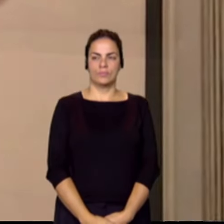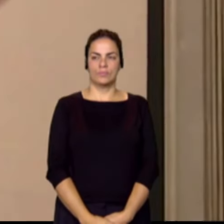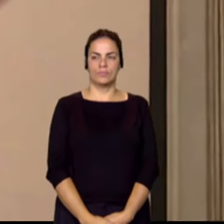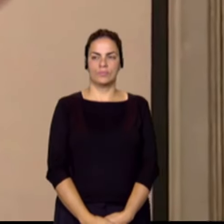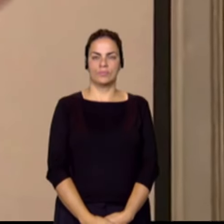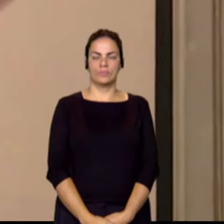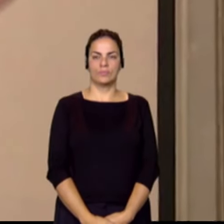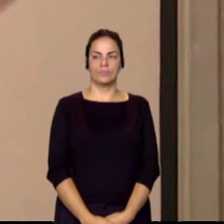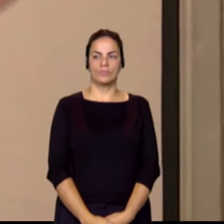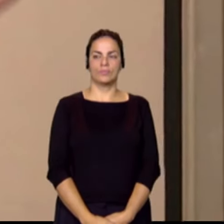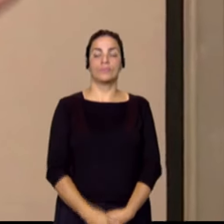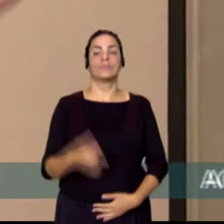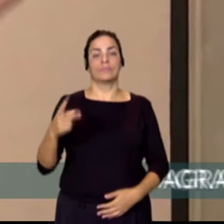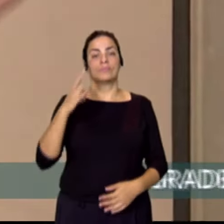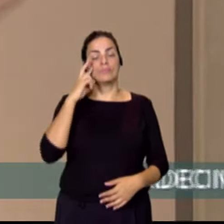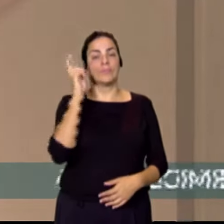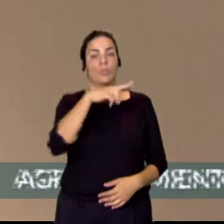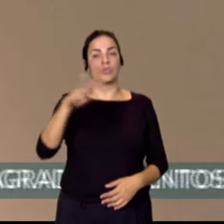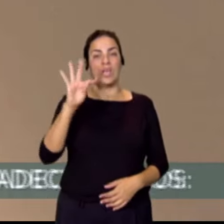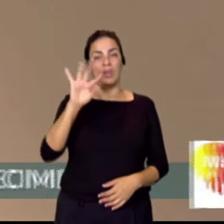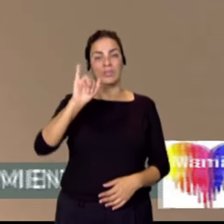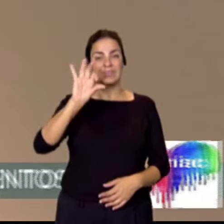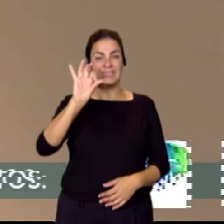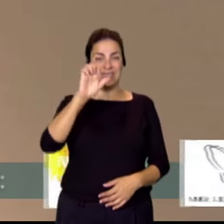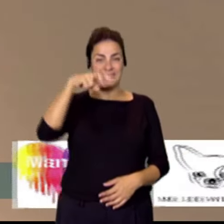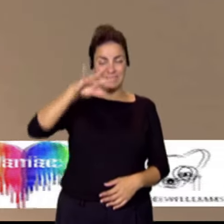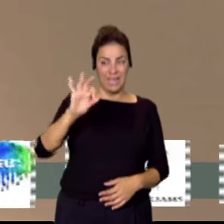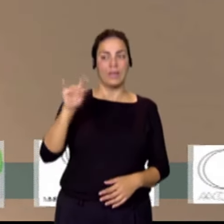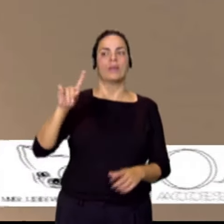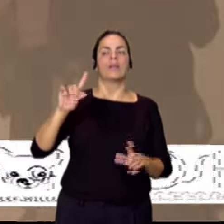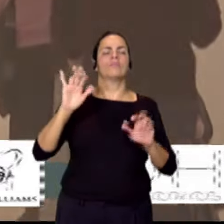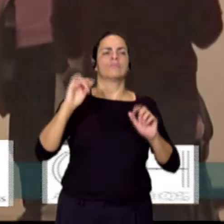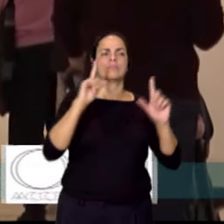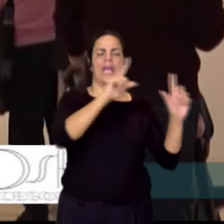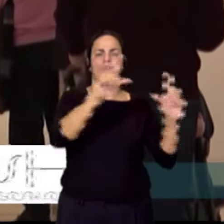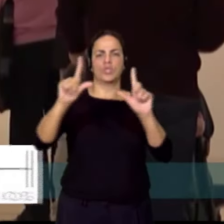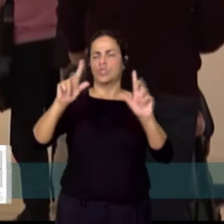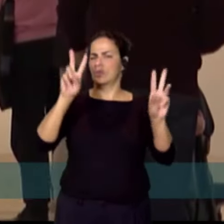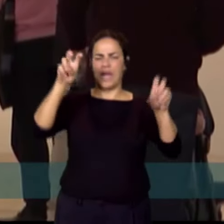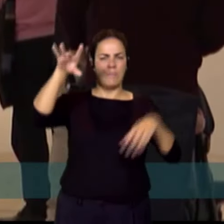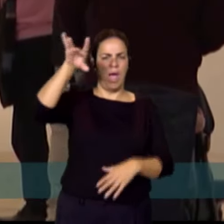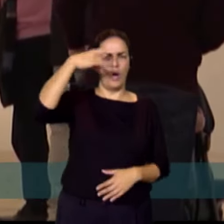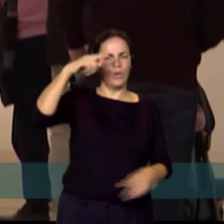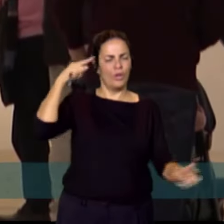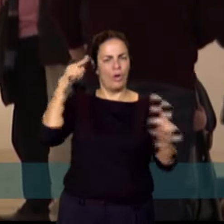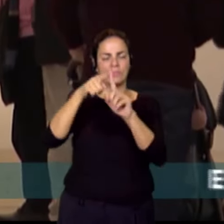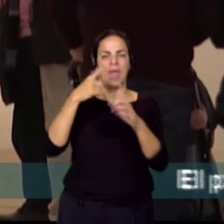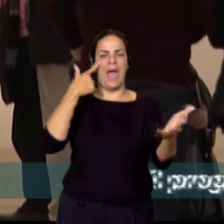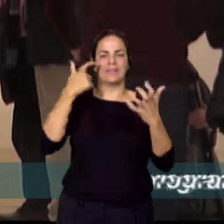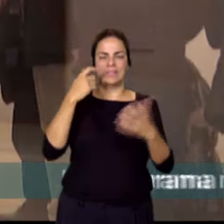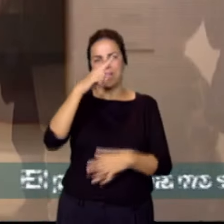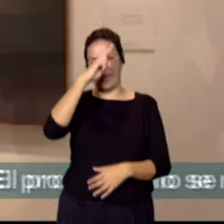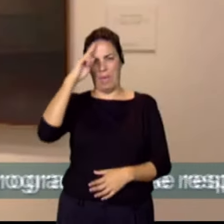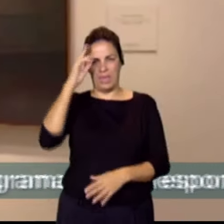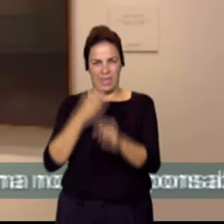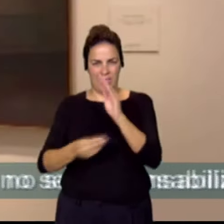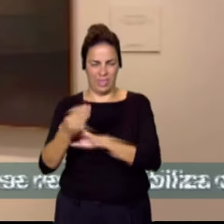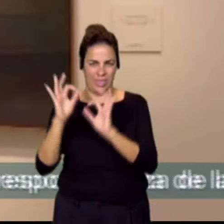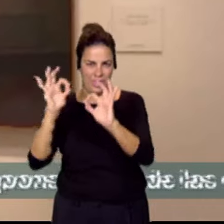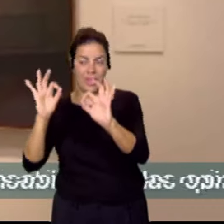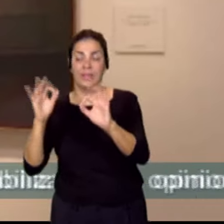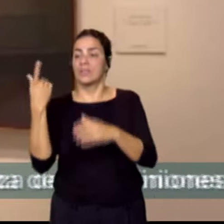Quintanilla museo en bornem acoge una exposi monográfica dedicada a esta artista madrileña se trata de una de las